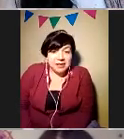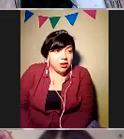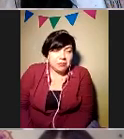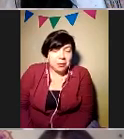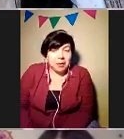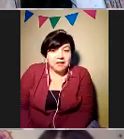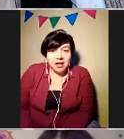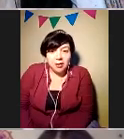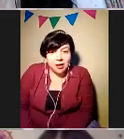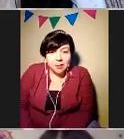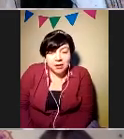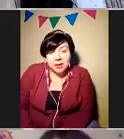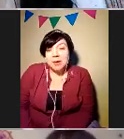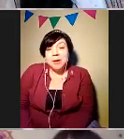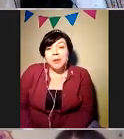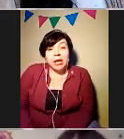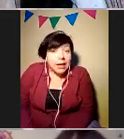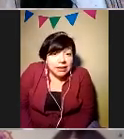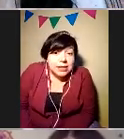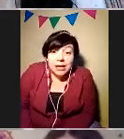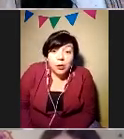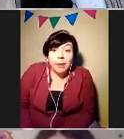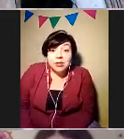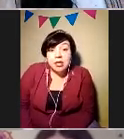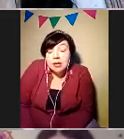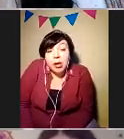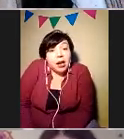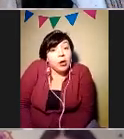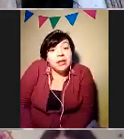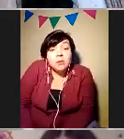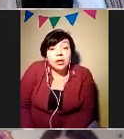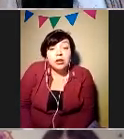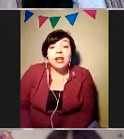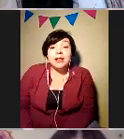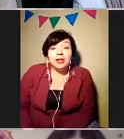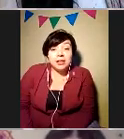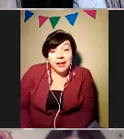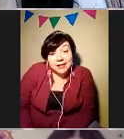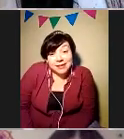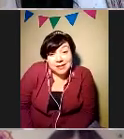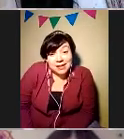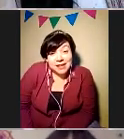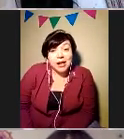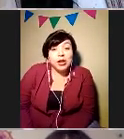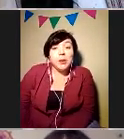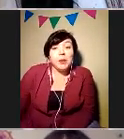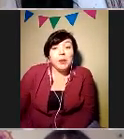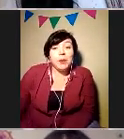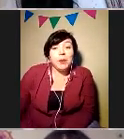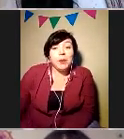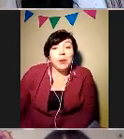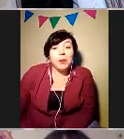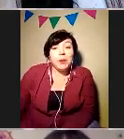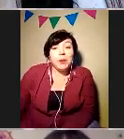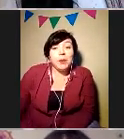en nuestro país, que acá hace todo de repente, sí. Porque es la tendencia en Europa, entonces se pone la ropa que están usando en donde está en tendencia, que en estos